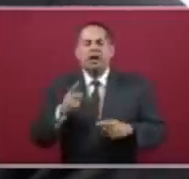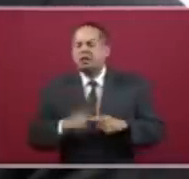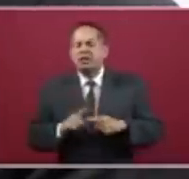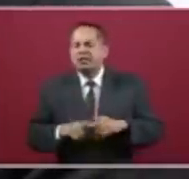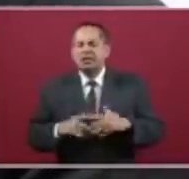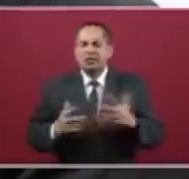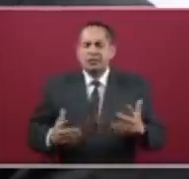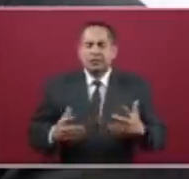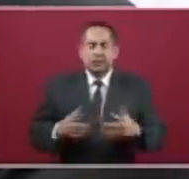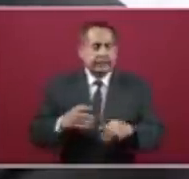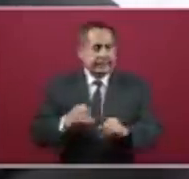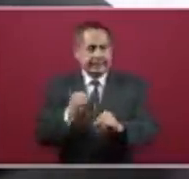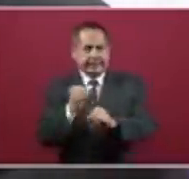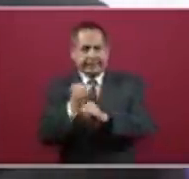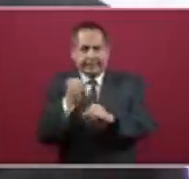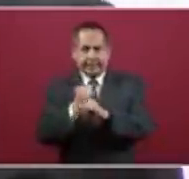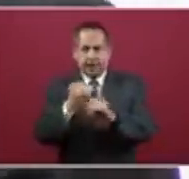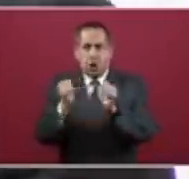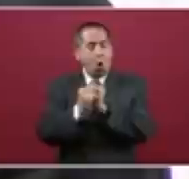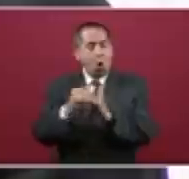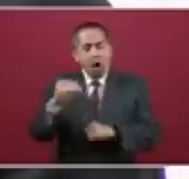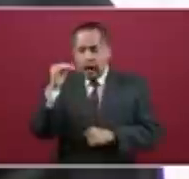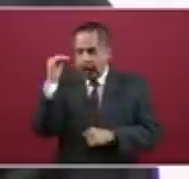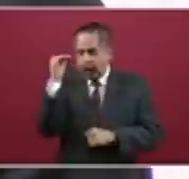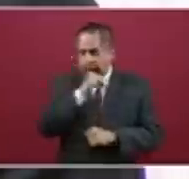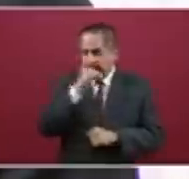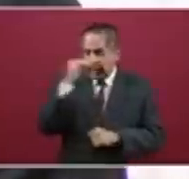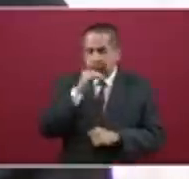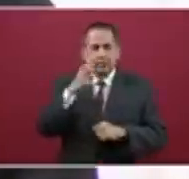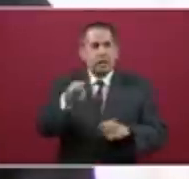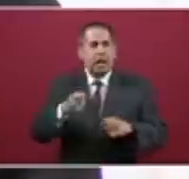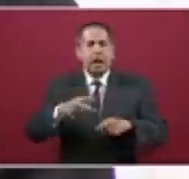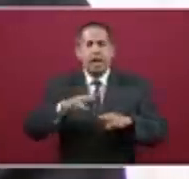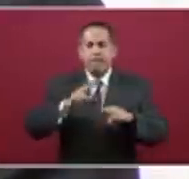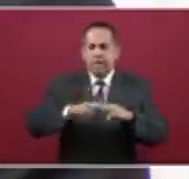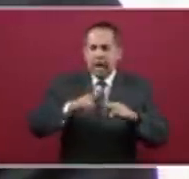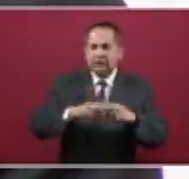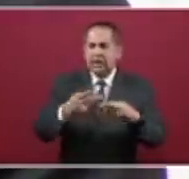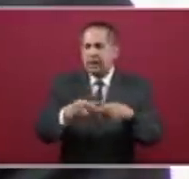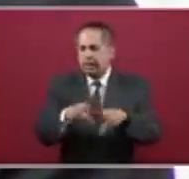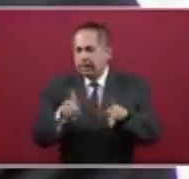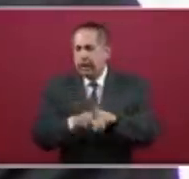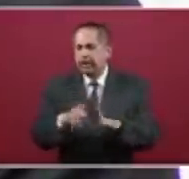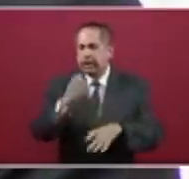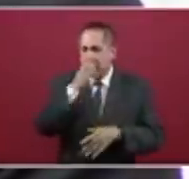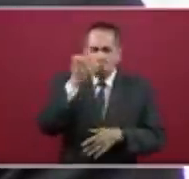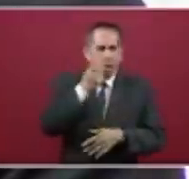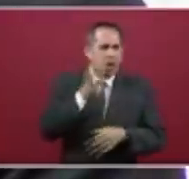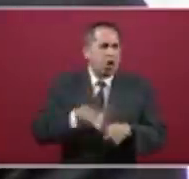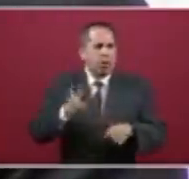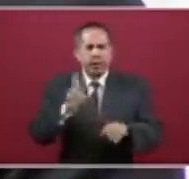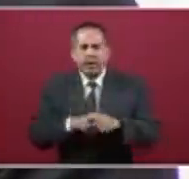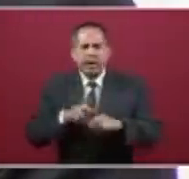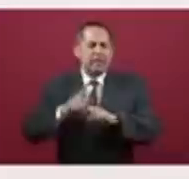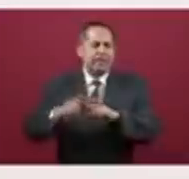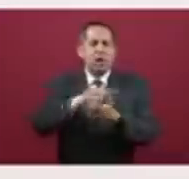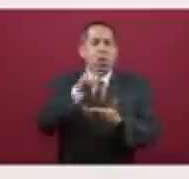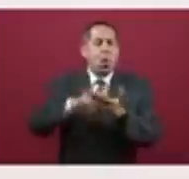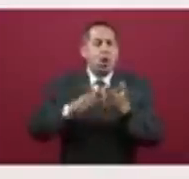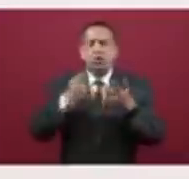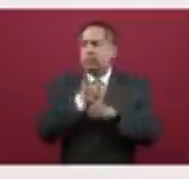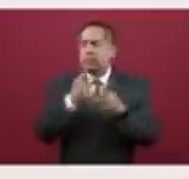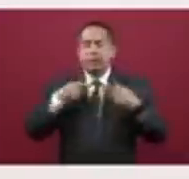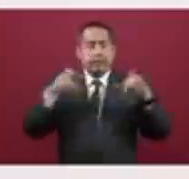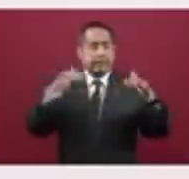internet gratuito en plazas escuelas centros de salud y otros sitios públicos